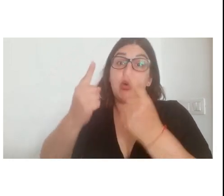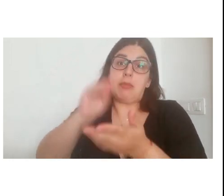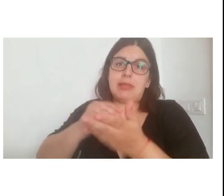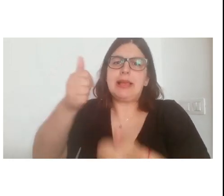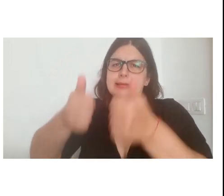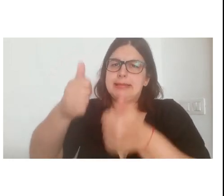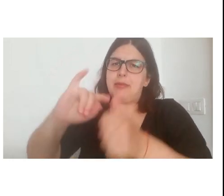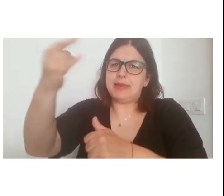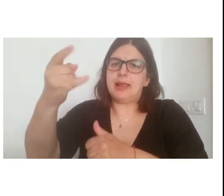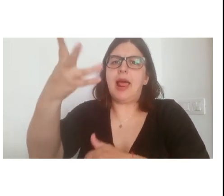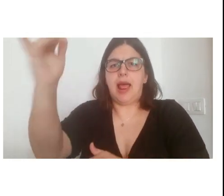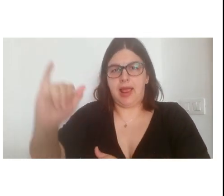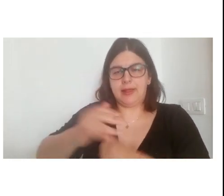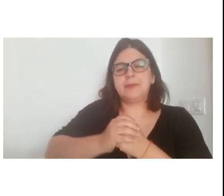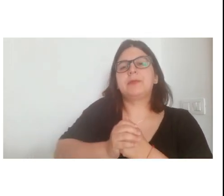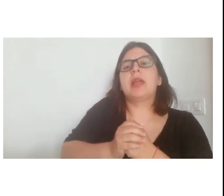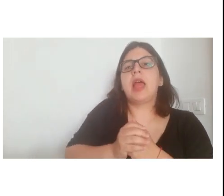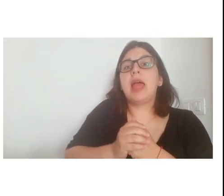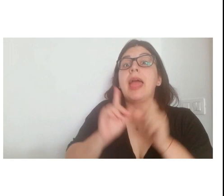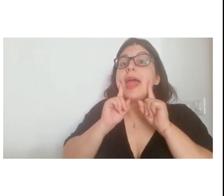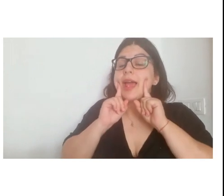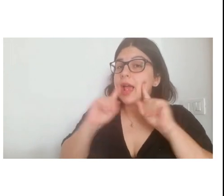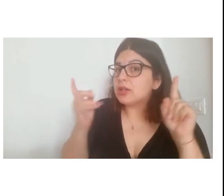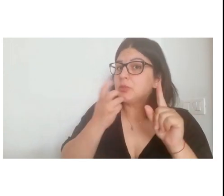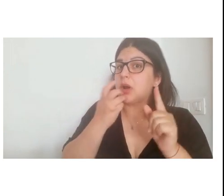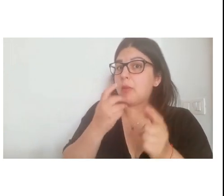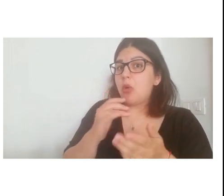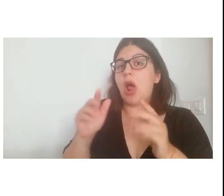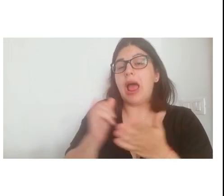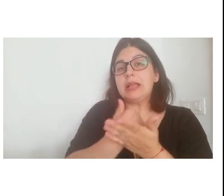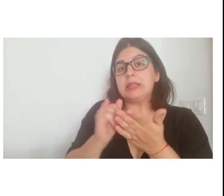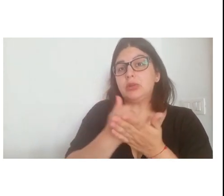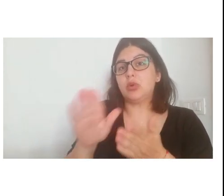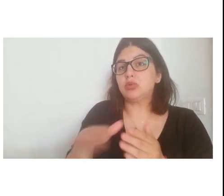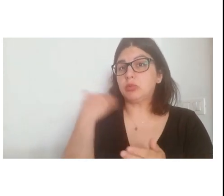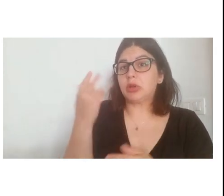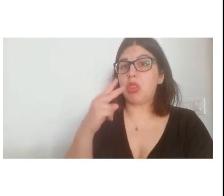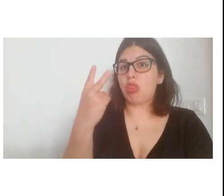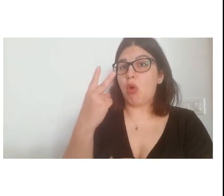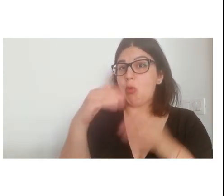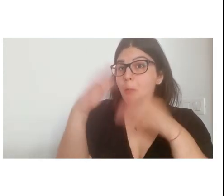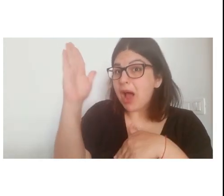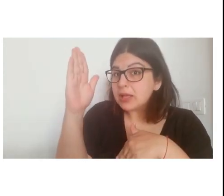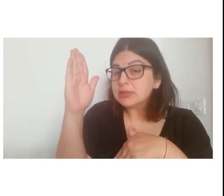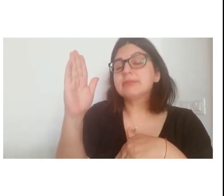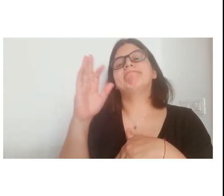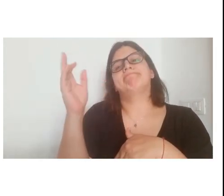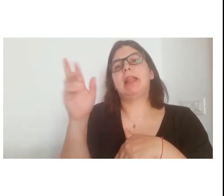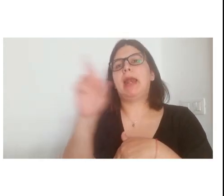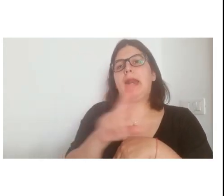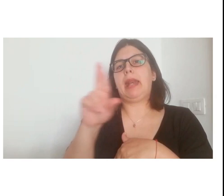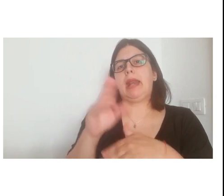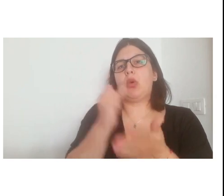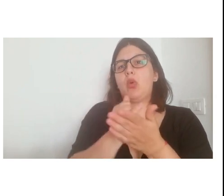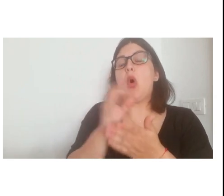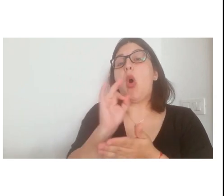ano máis no mesmo curso cando o número de materias non superadas sexa superior a 2, ou se son